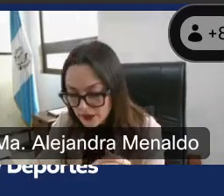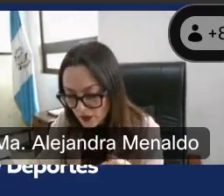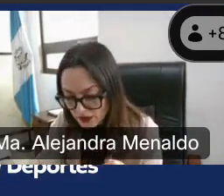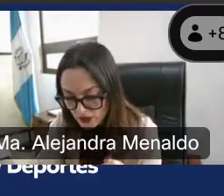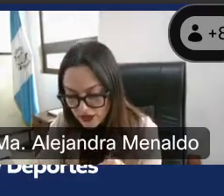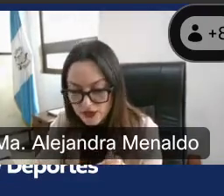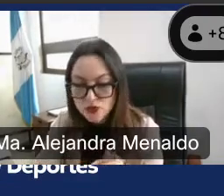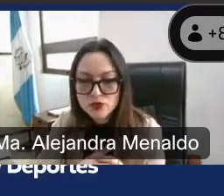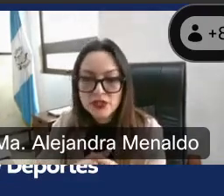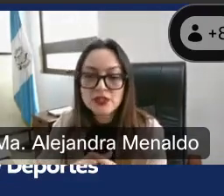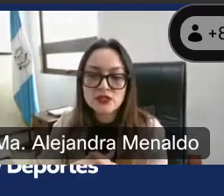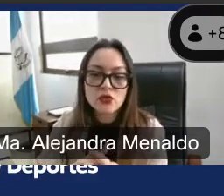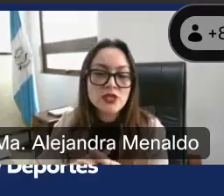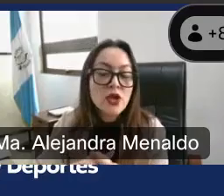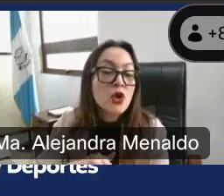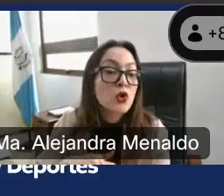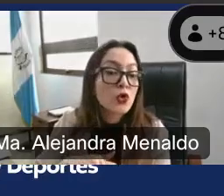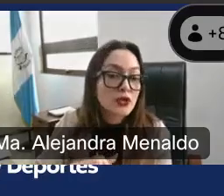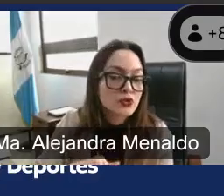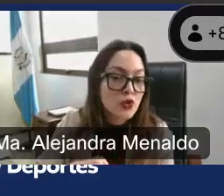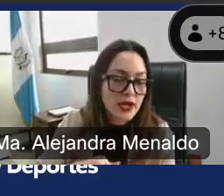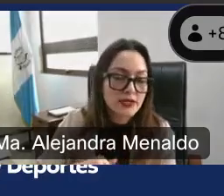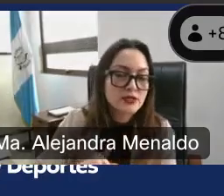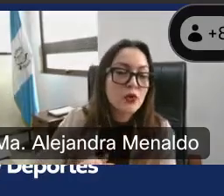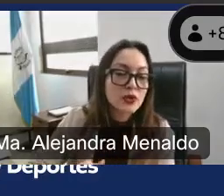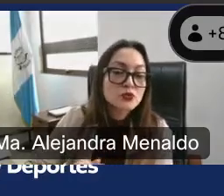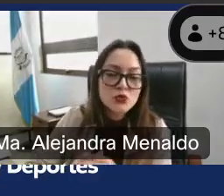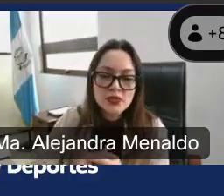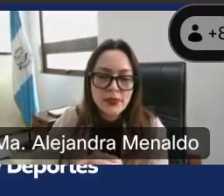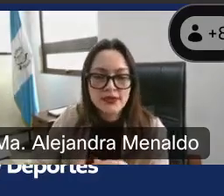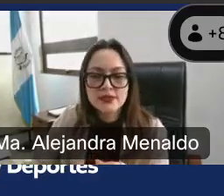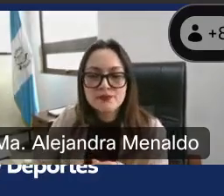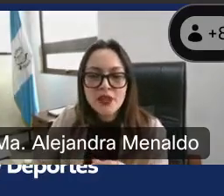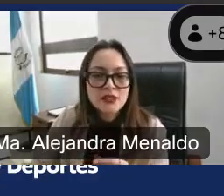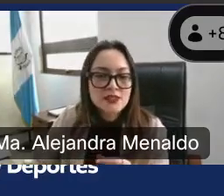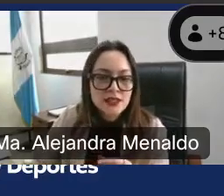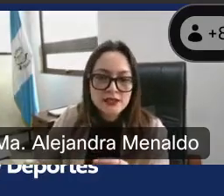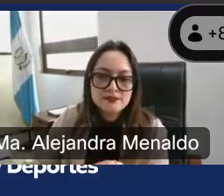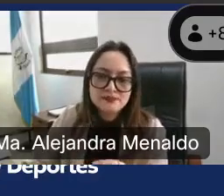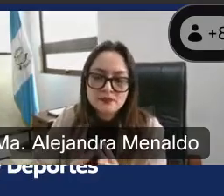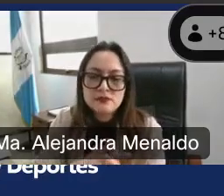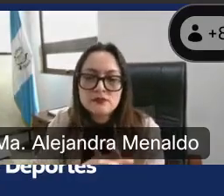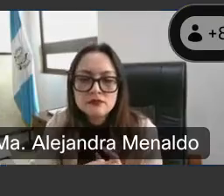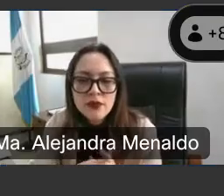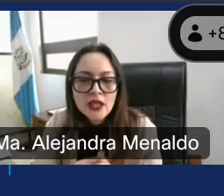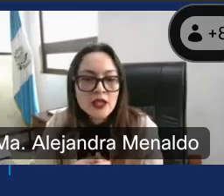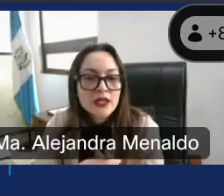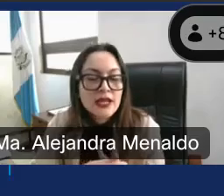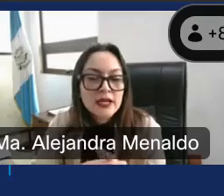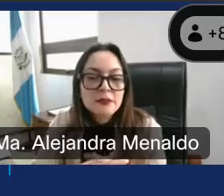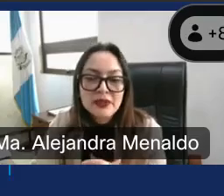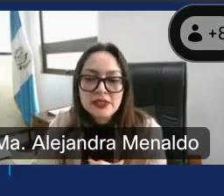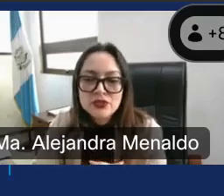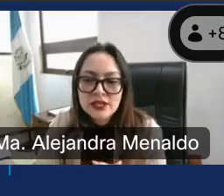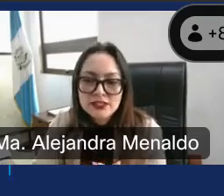clave y también lo mencionaban en sus presentaciones, gobiernos locales, gobiernos municipales. Siguiente.